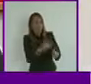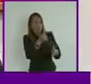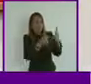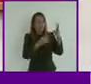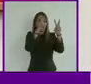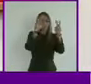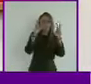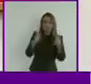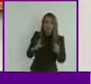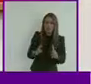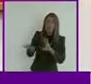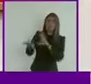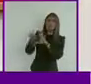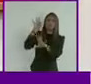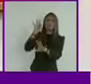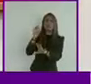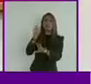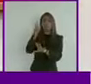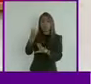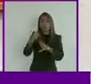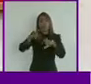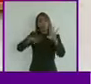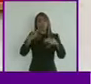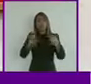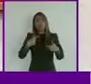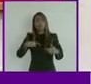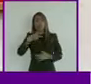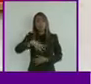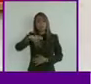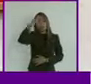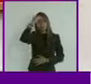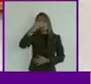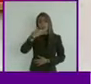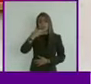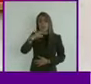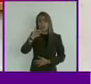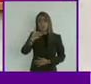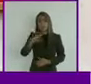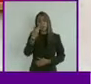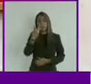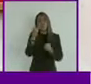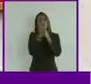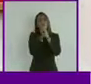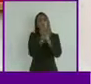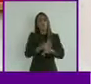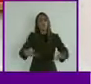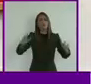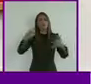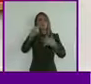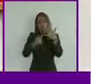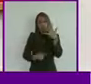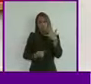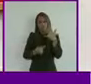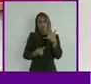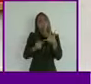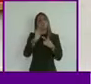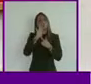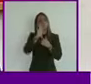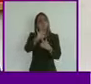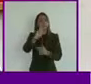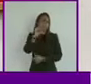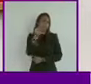Esto perjudica el aprendizaje de todas las personas. Por eso, me es relevante mencionar la información manipulada y no correcta en las redes.